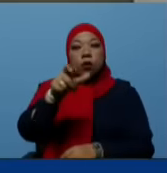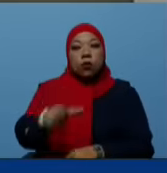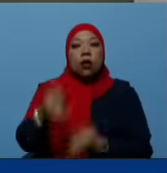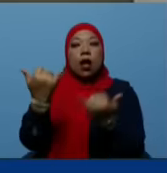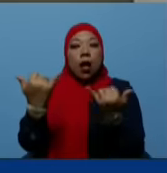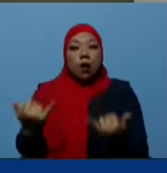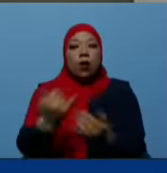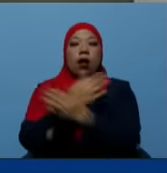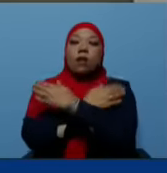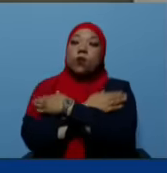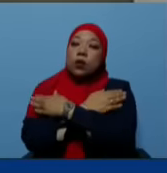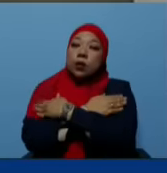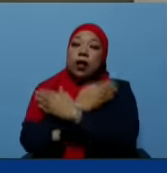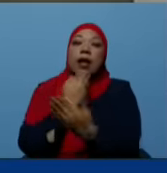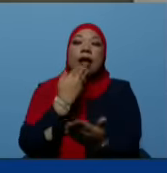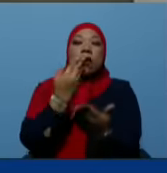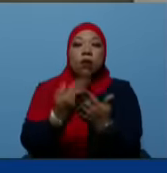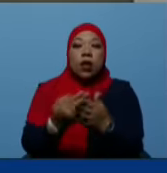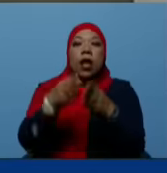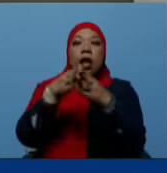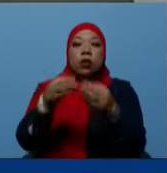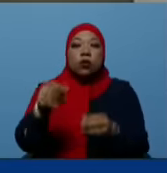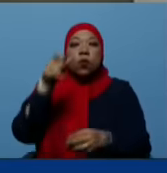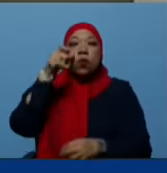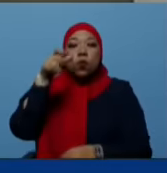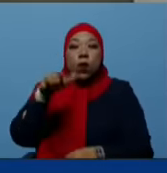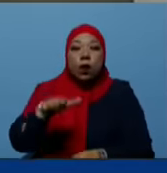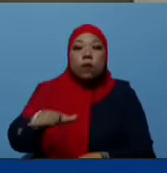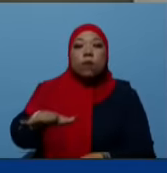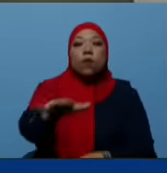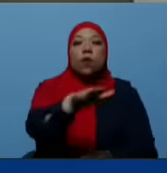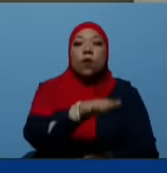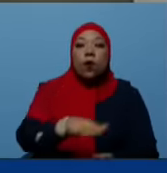felicitar y agradecer a todo el pueblo de Venezuela,